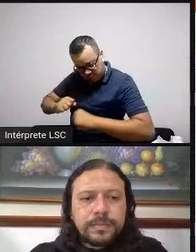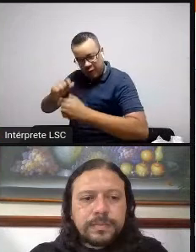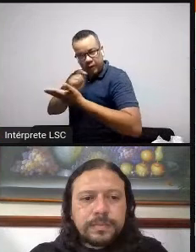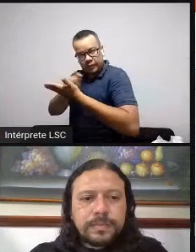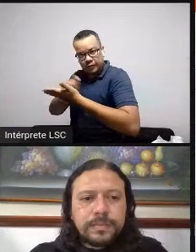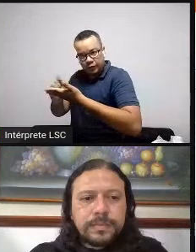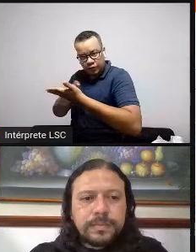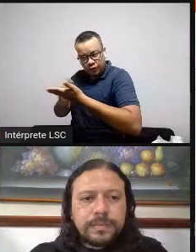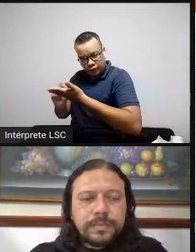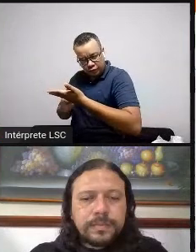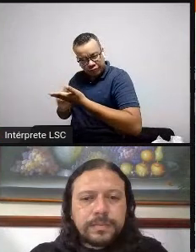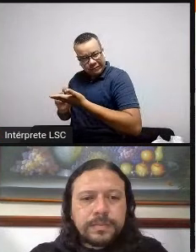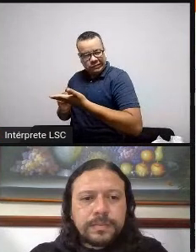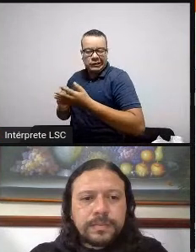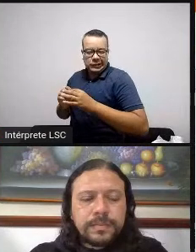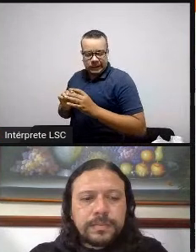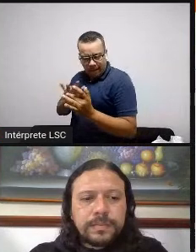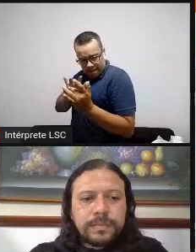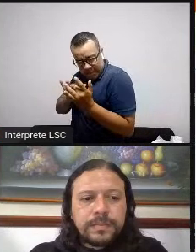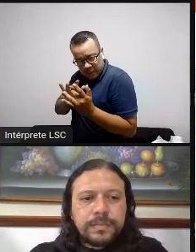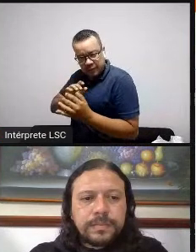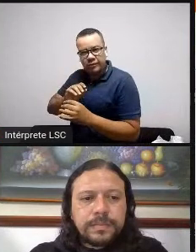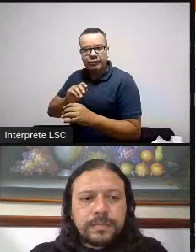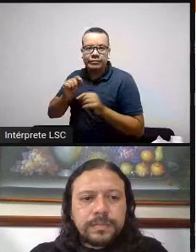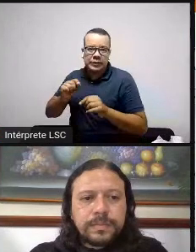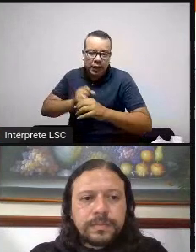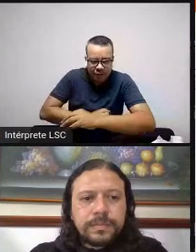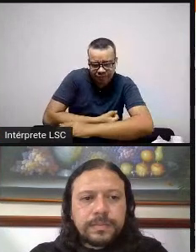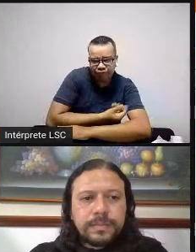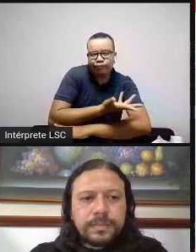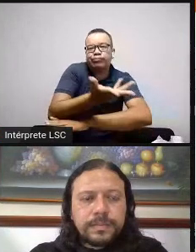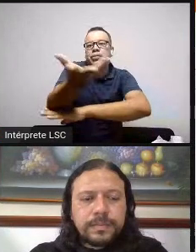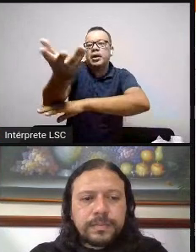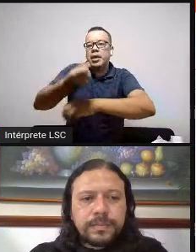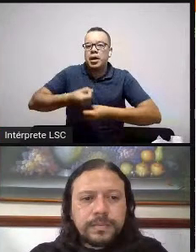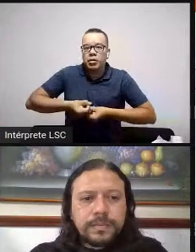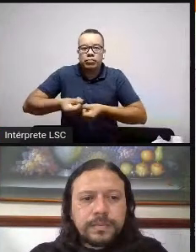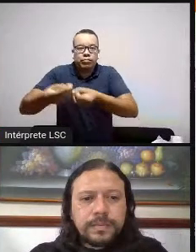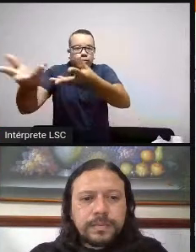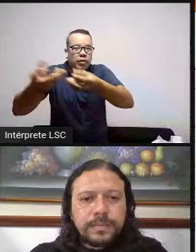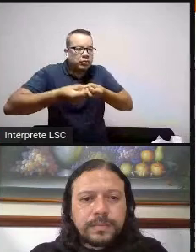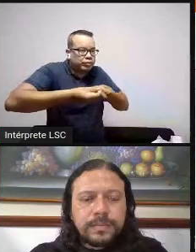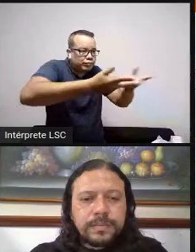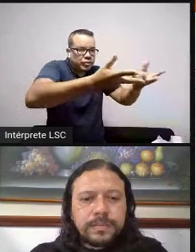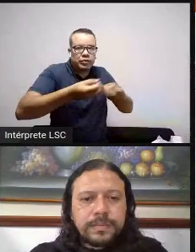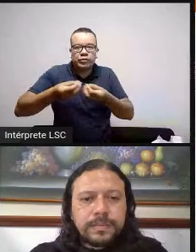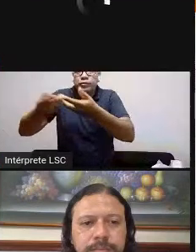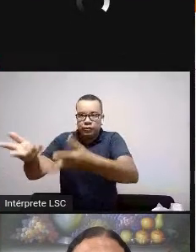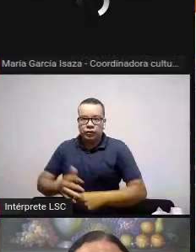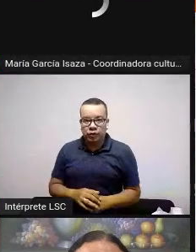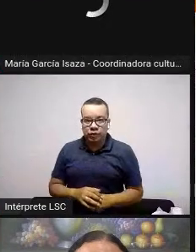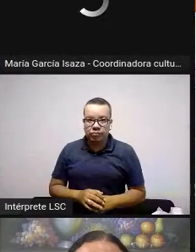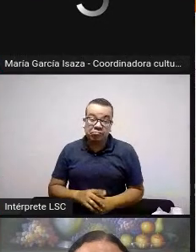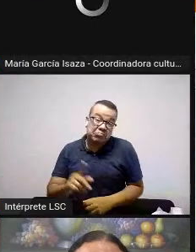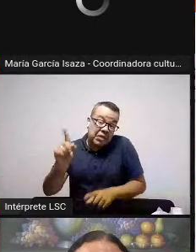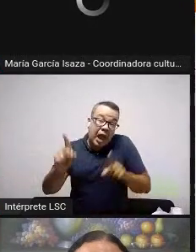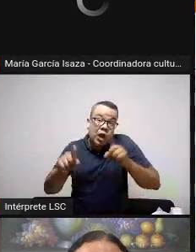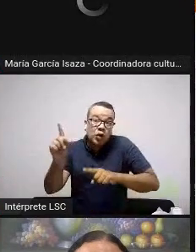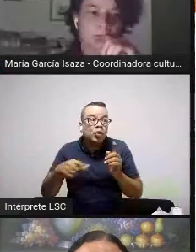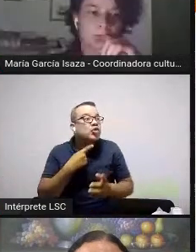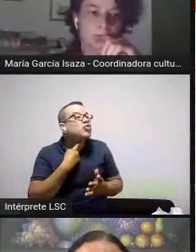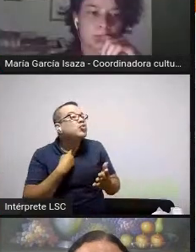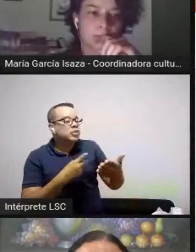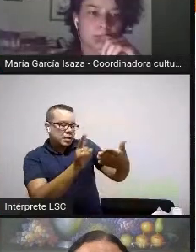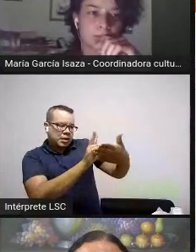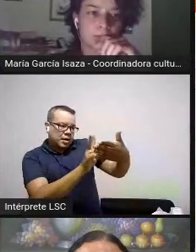oficio lo más digno, pues que le llegue a la gente, ¿sí? Sea por un gusto como lectores,